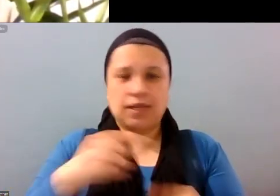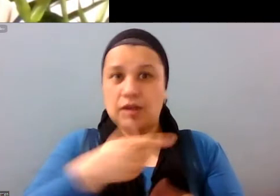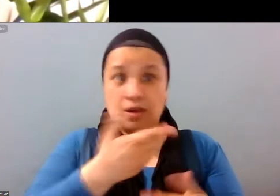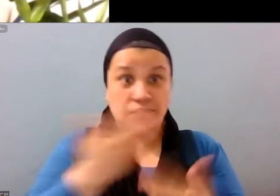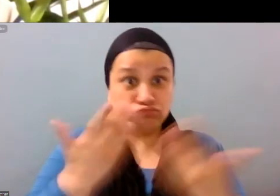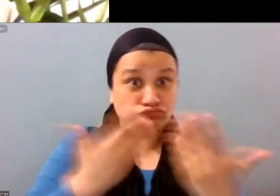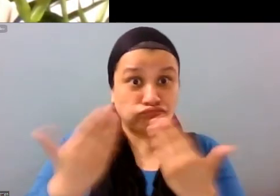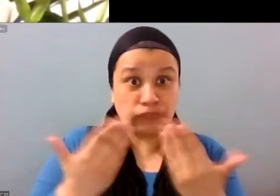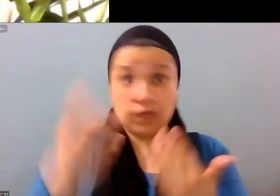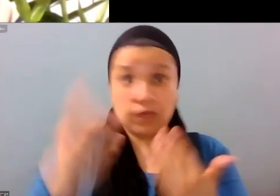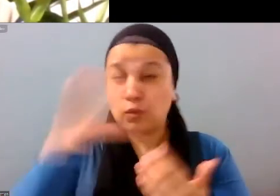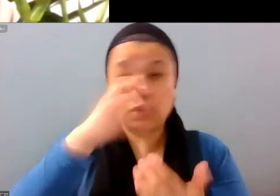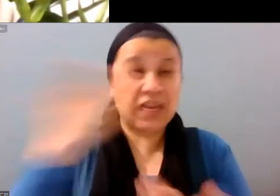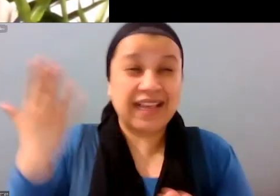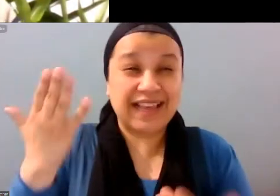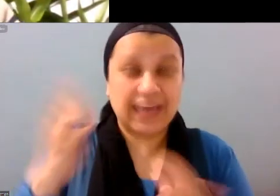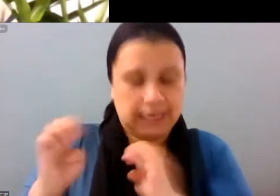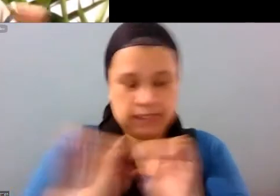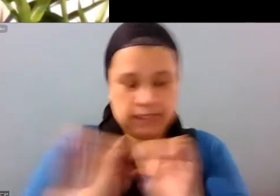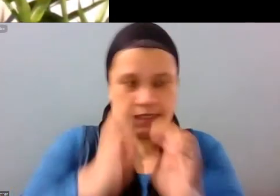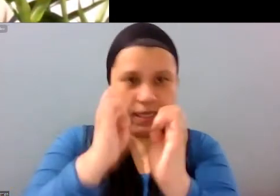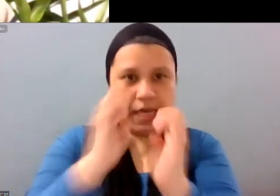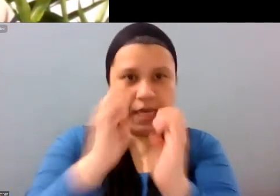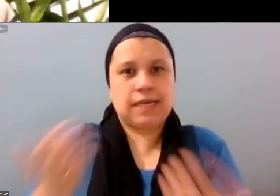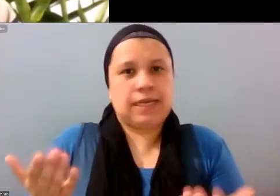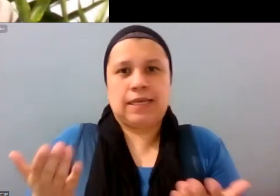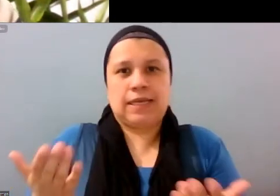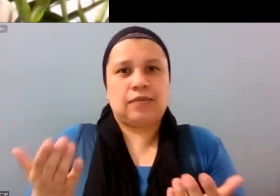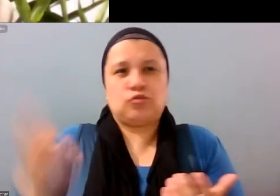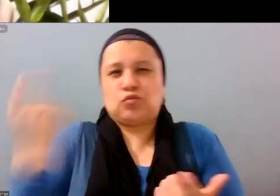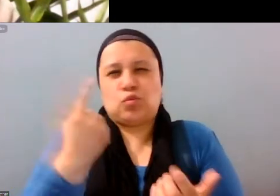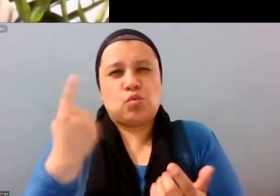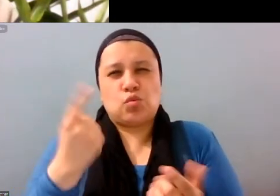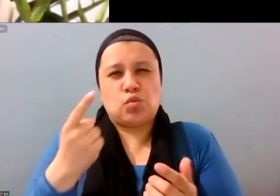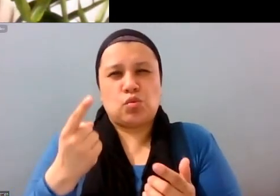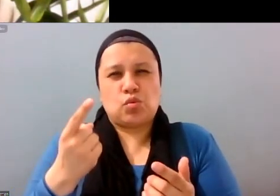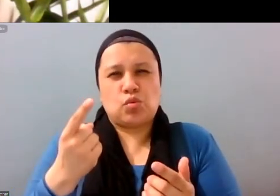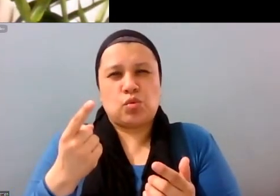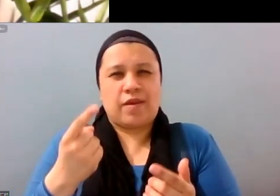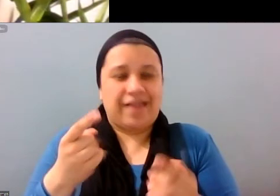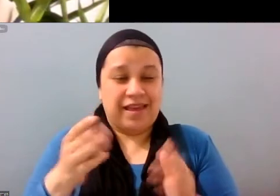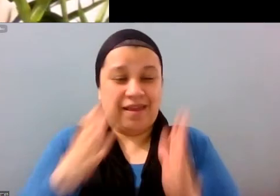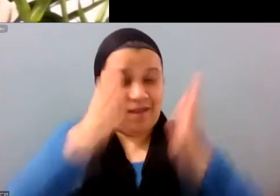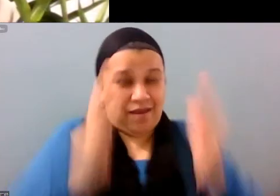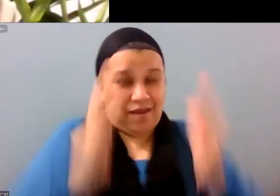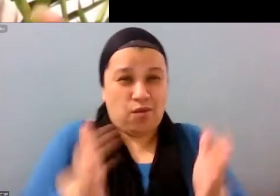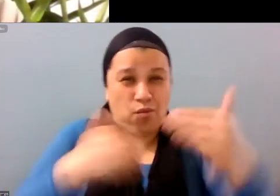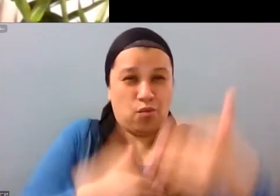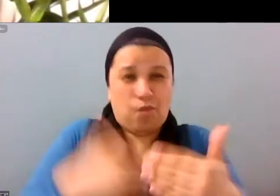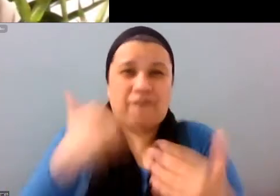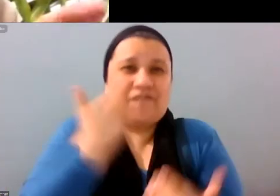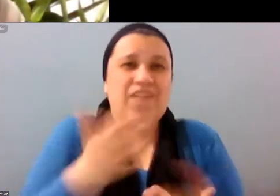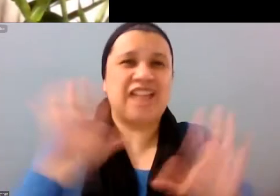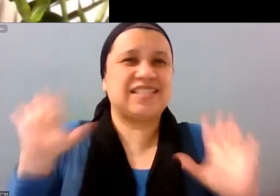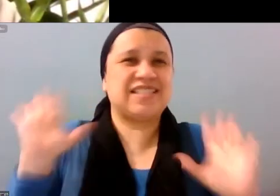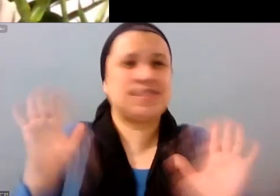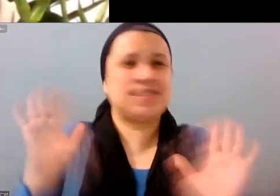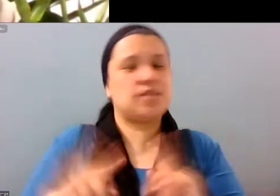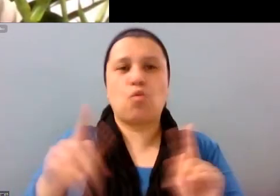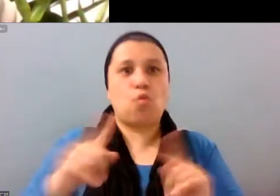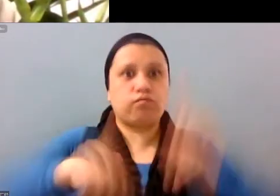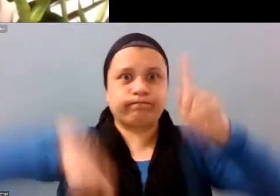que claramente no caen en un escenario fácil estamos ante un escenario bastante diverso y bastante